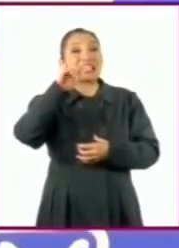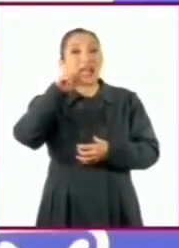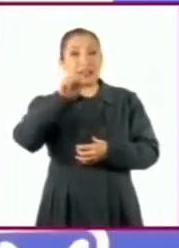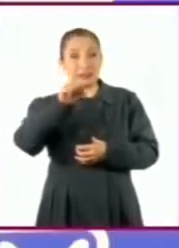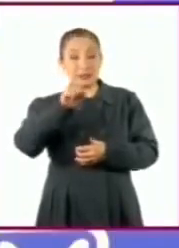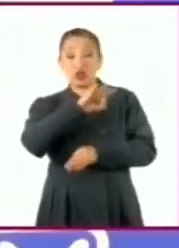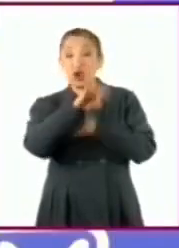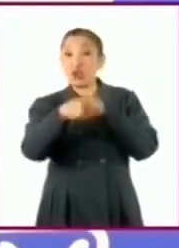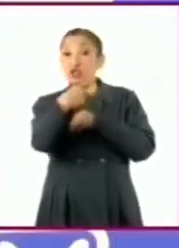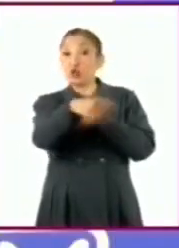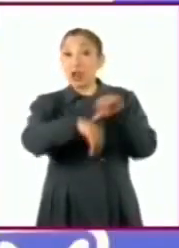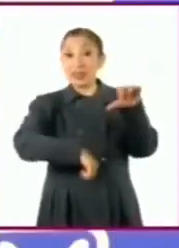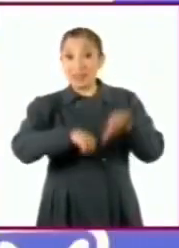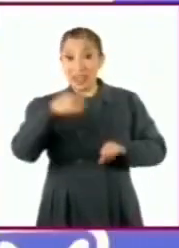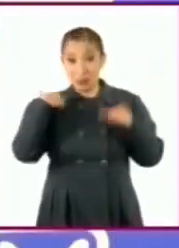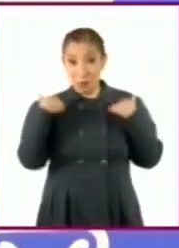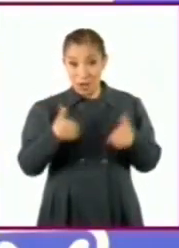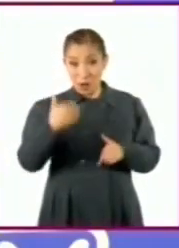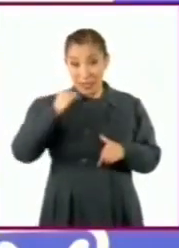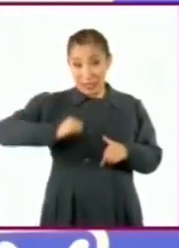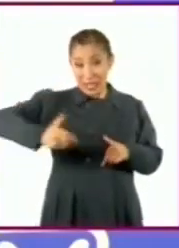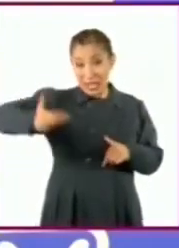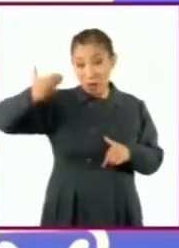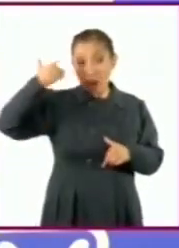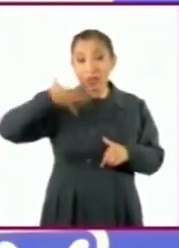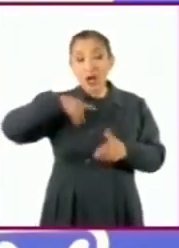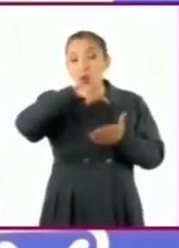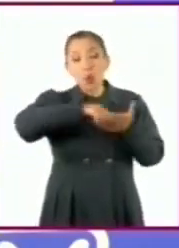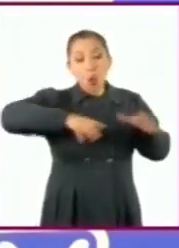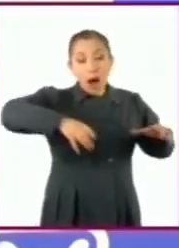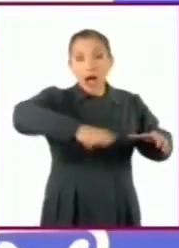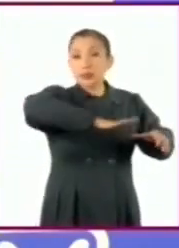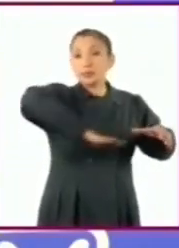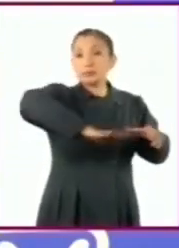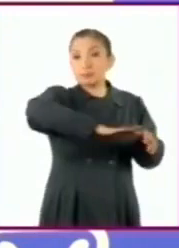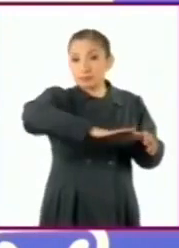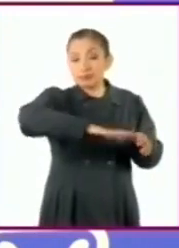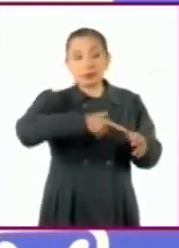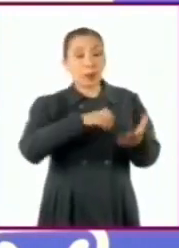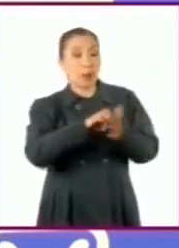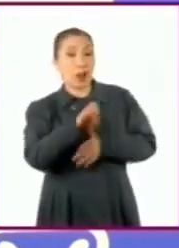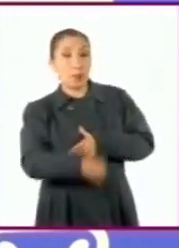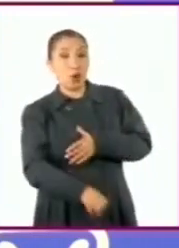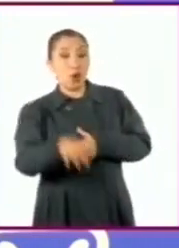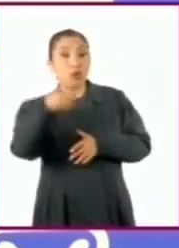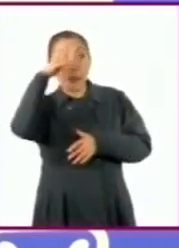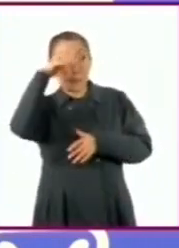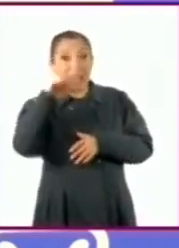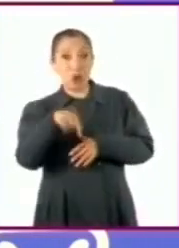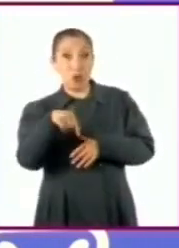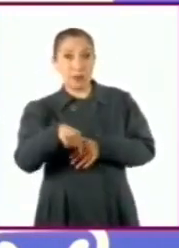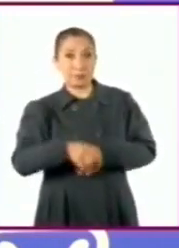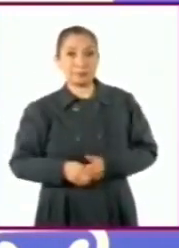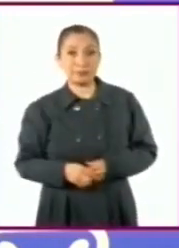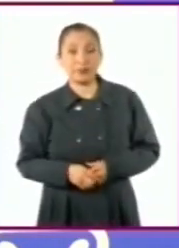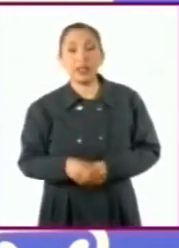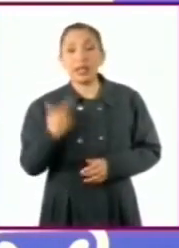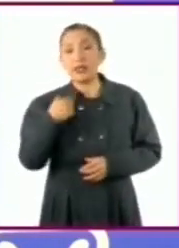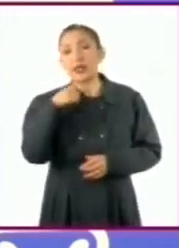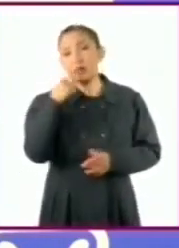las actividades humanas tienen un lugar en un espacio determinado, en este caso el territorio mexicano, y un